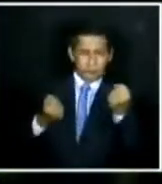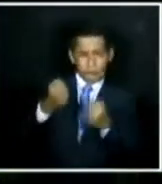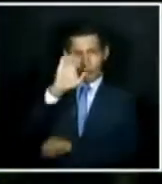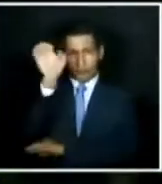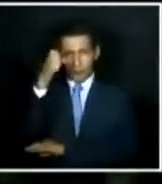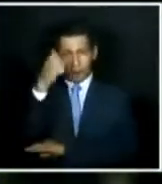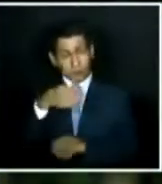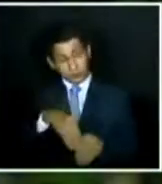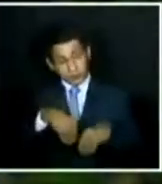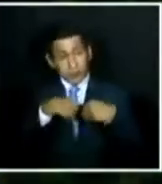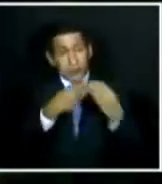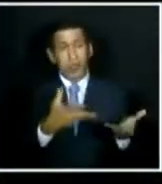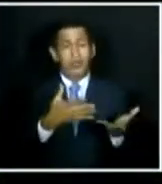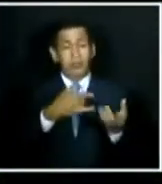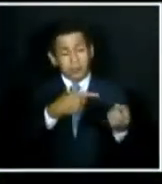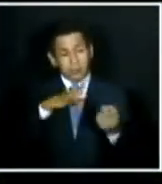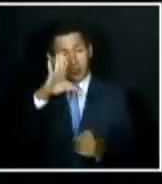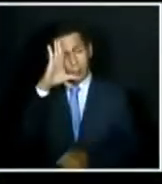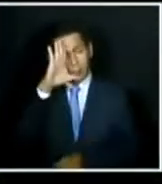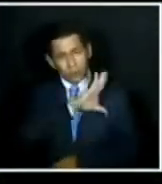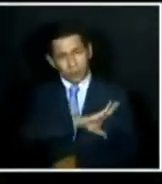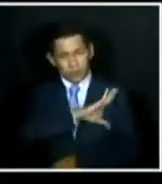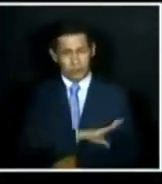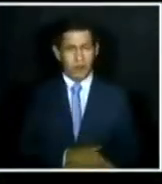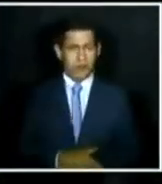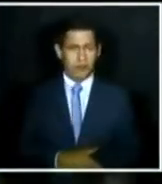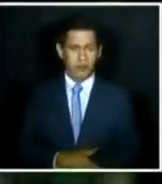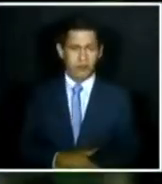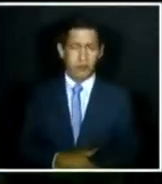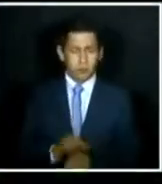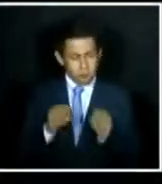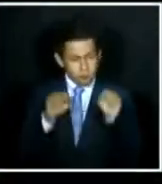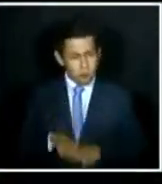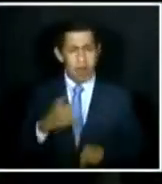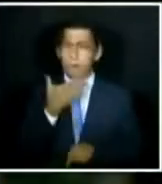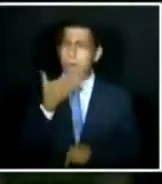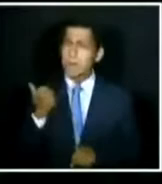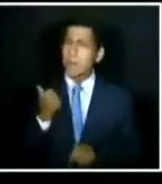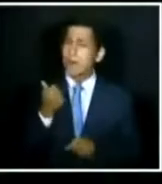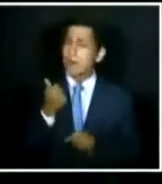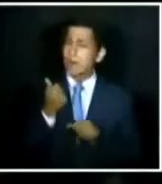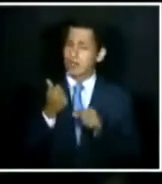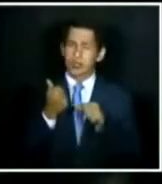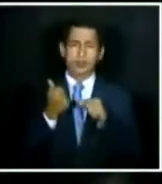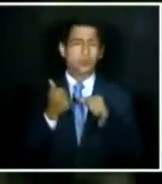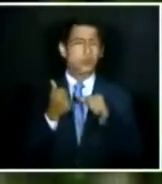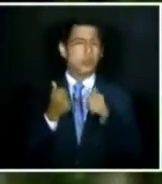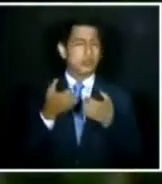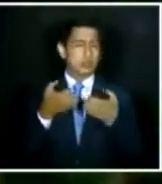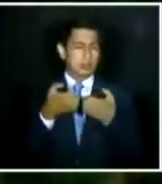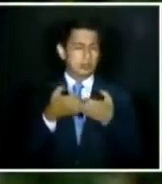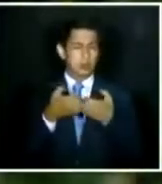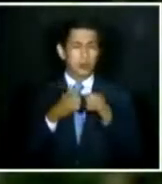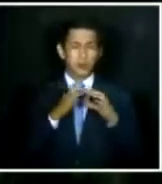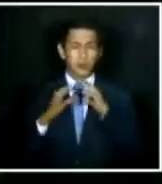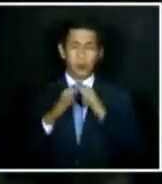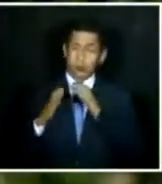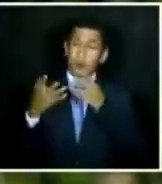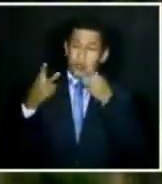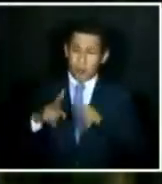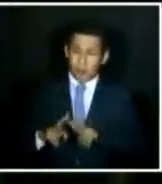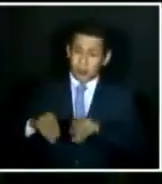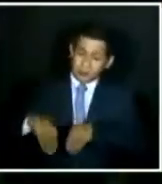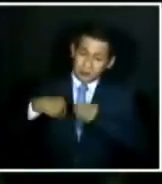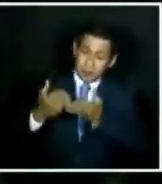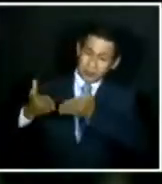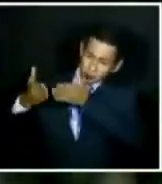táctico, con los mejores sistemas de comunicación. En paralelo, equiparemos a nuestra Armada con lanchas rápidas, fluviales